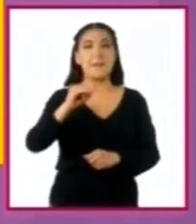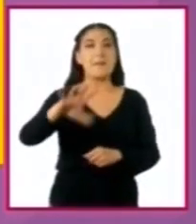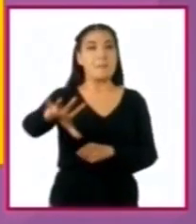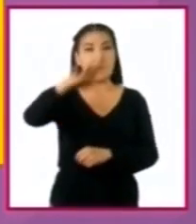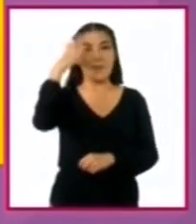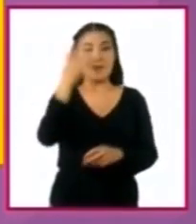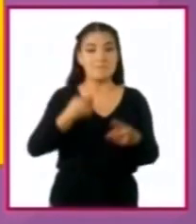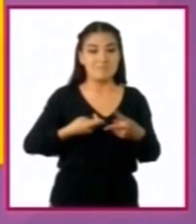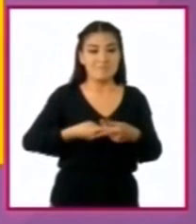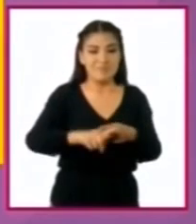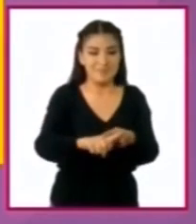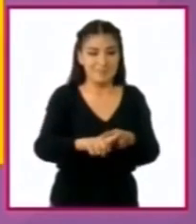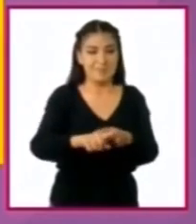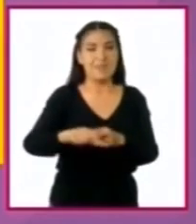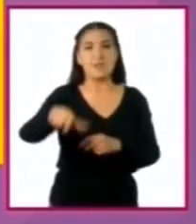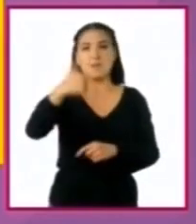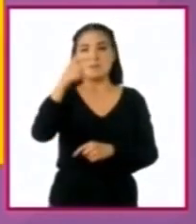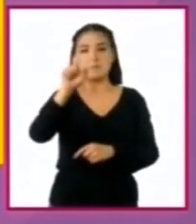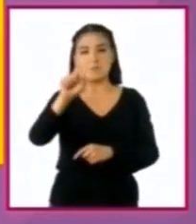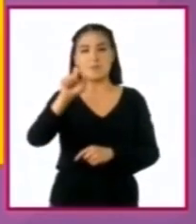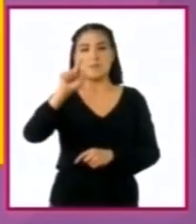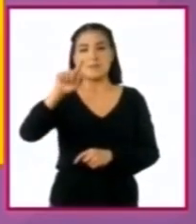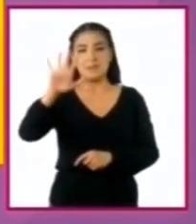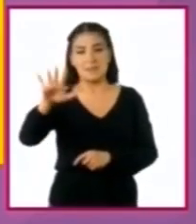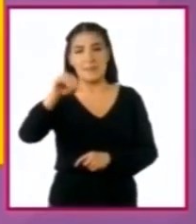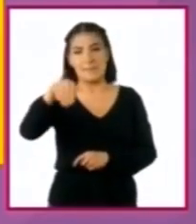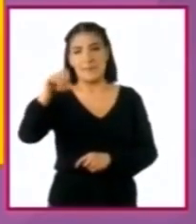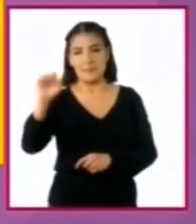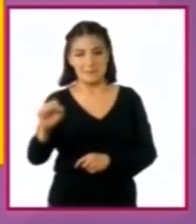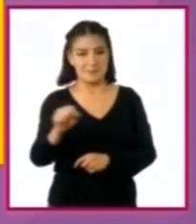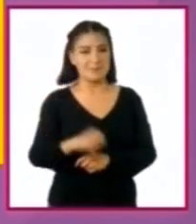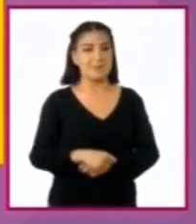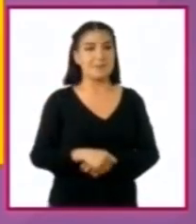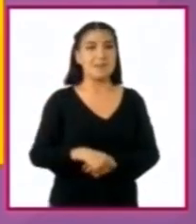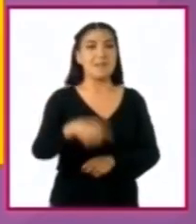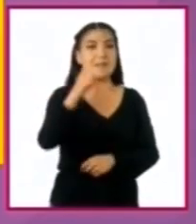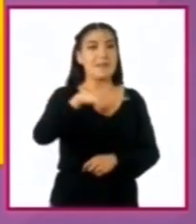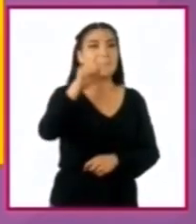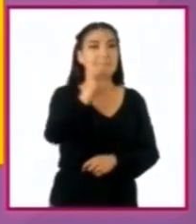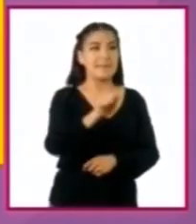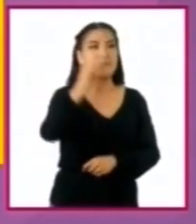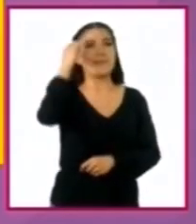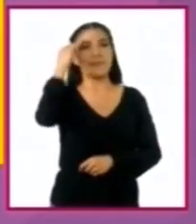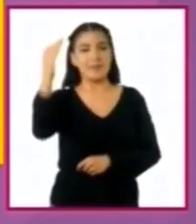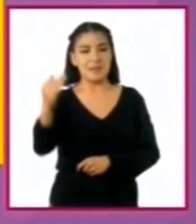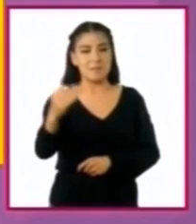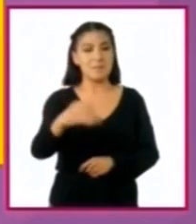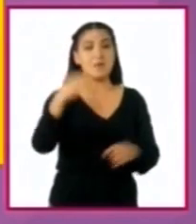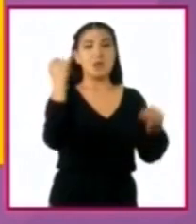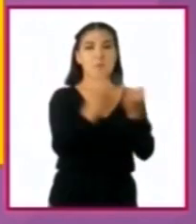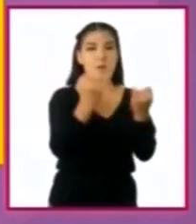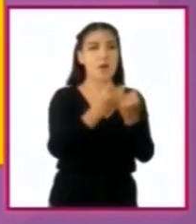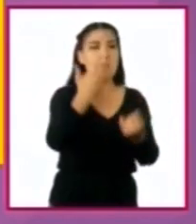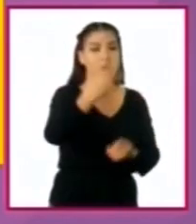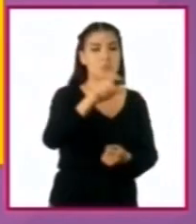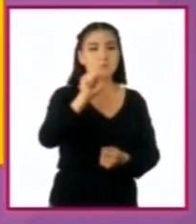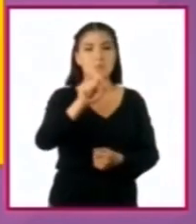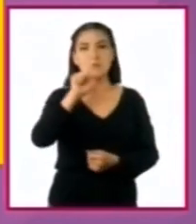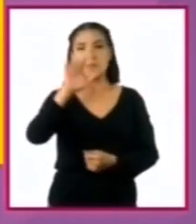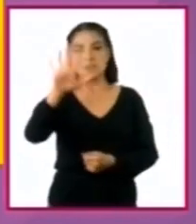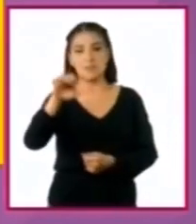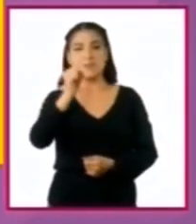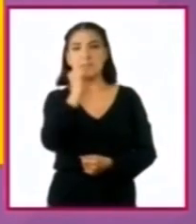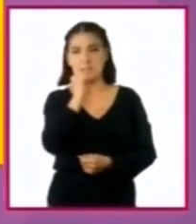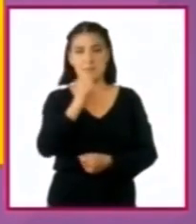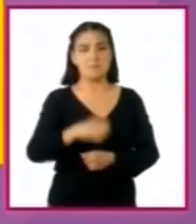inicial, igual a 12.75 metros sobre segundo, T, tiempo igual a 8.25 segundos.